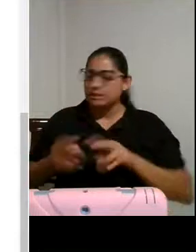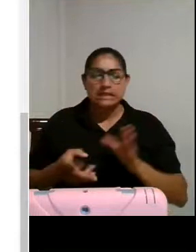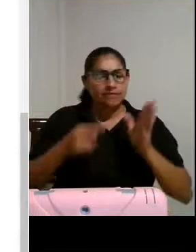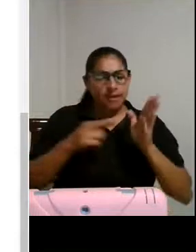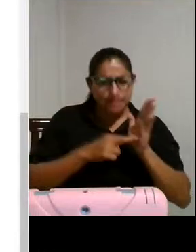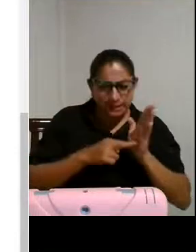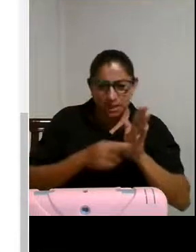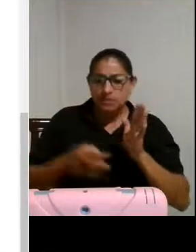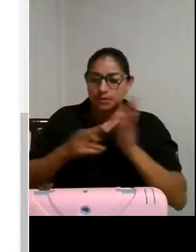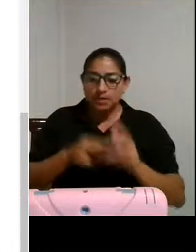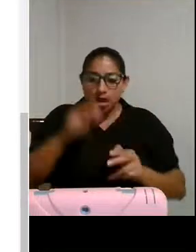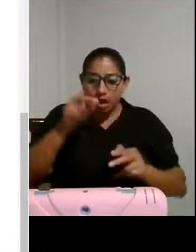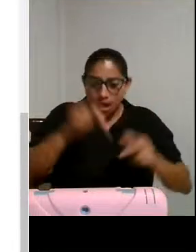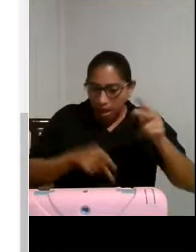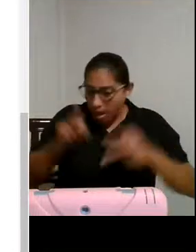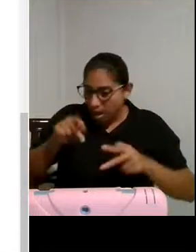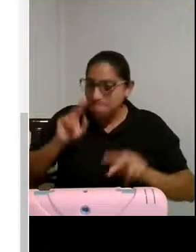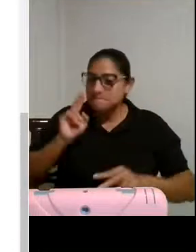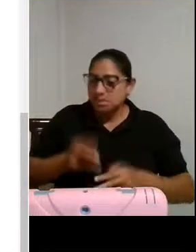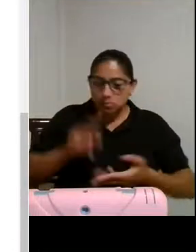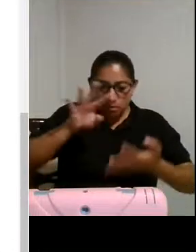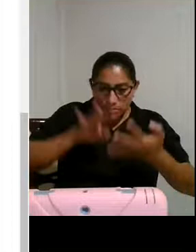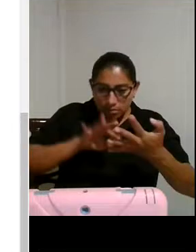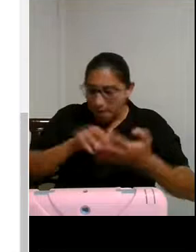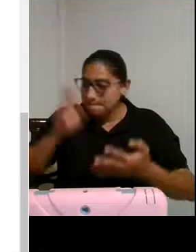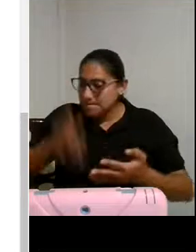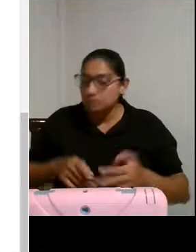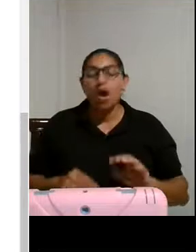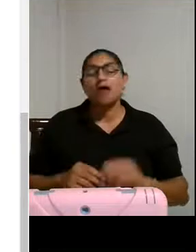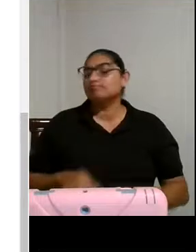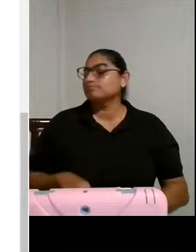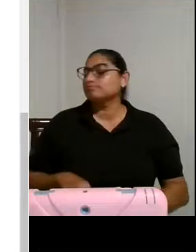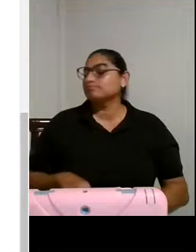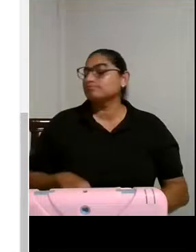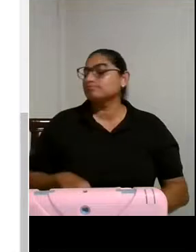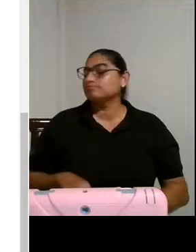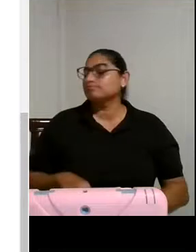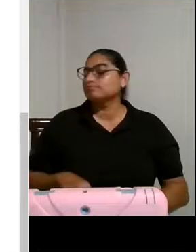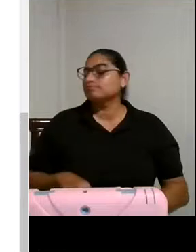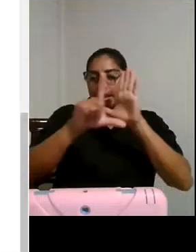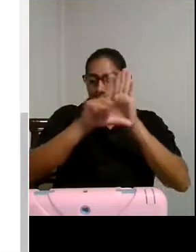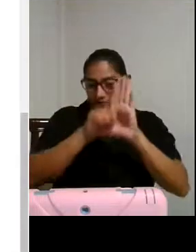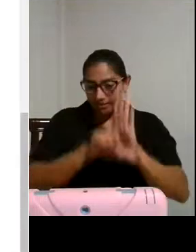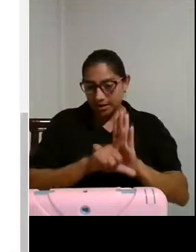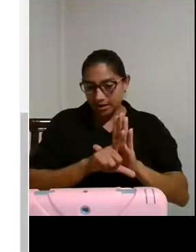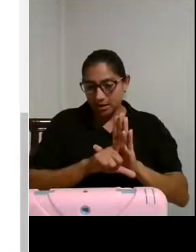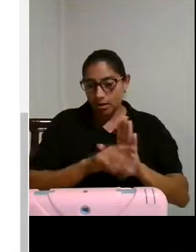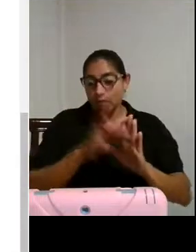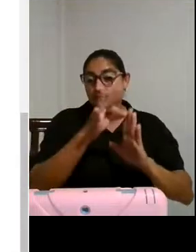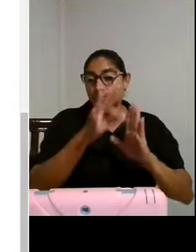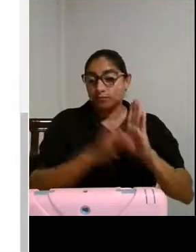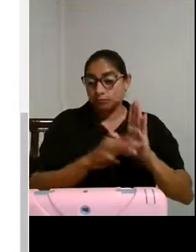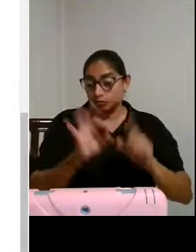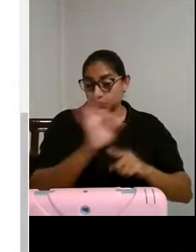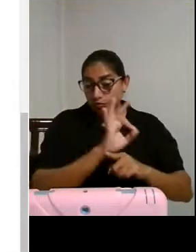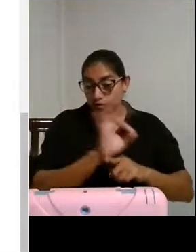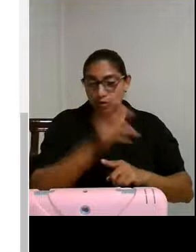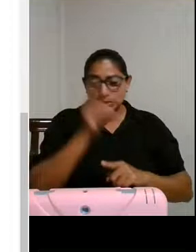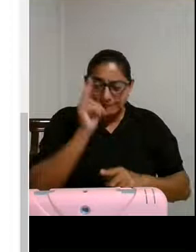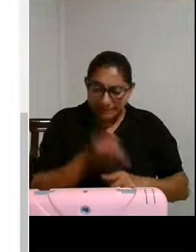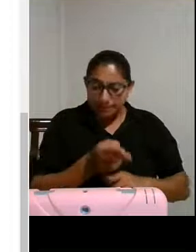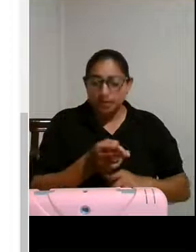patrones, entonces ya establecieron ciertas reglas. Que la derivada de una función va a ser